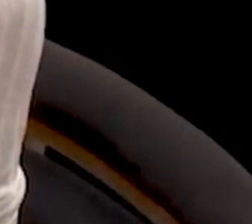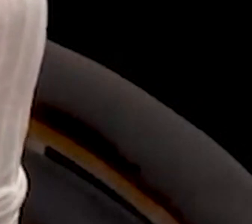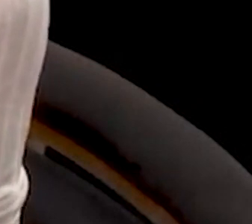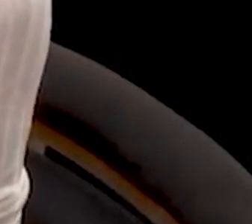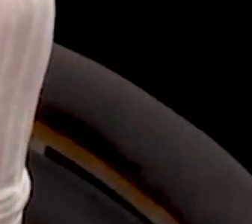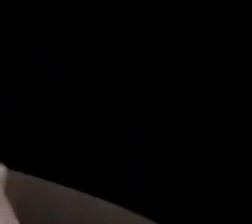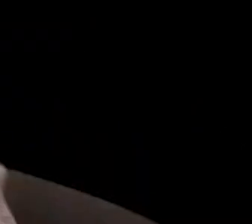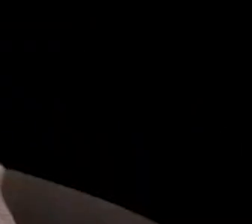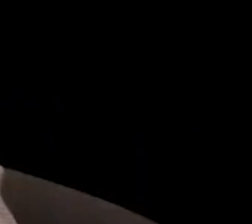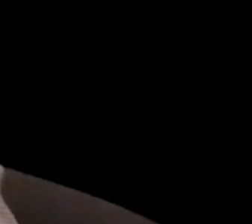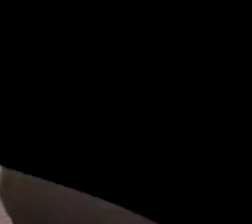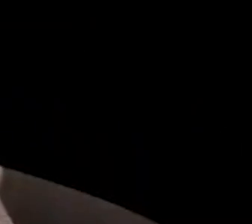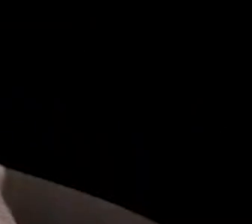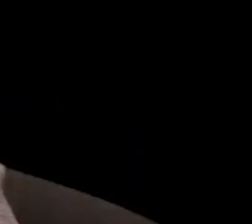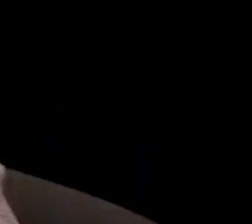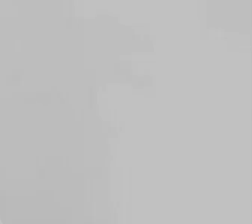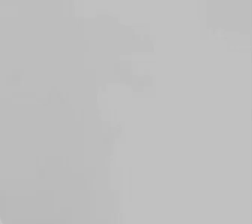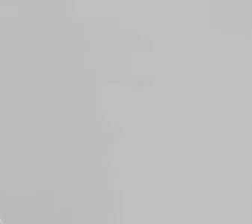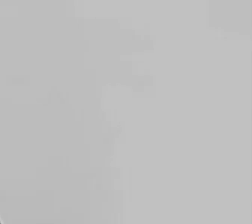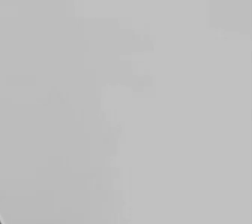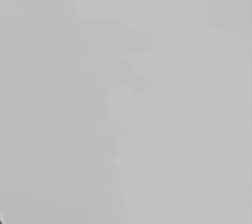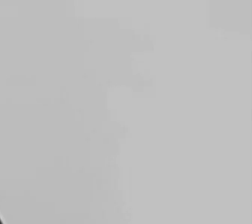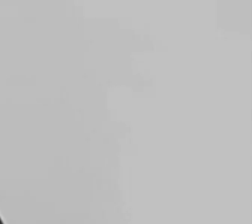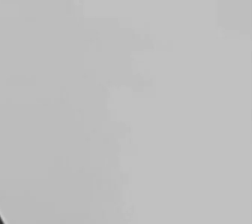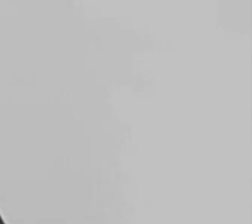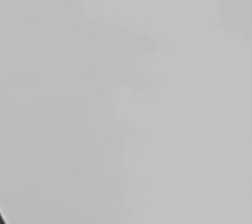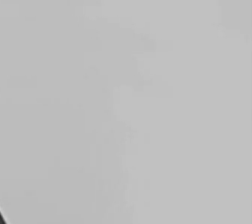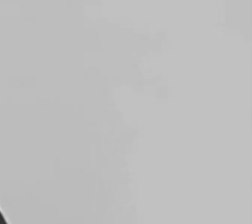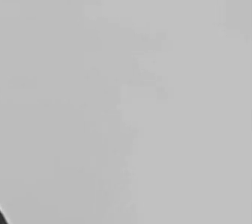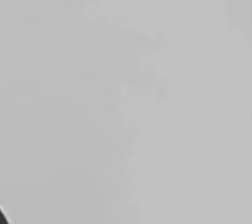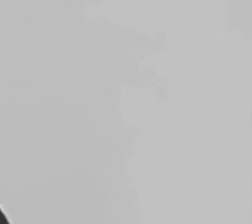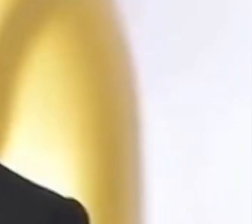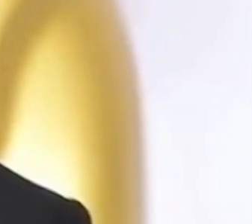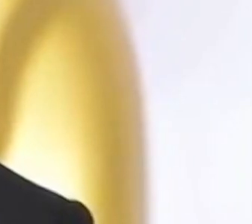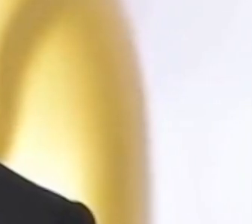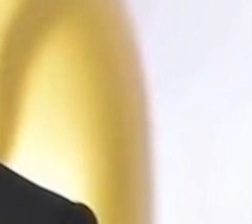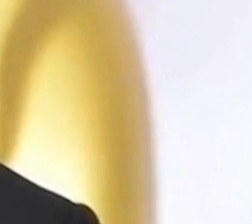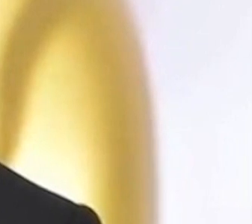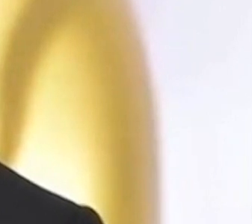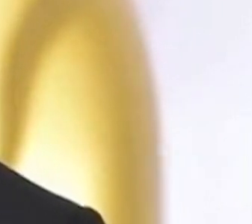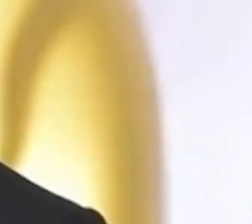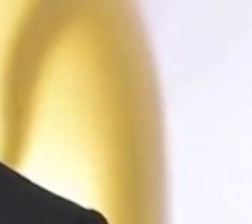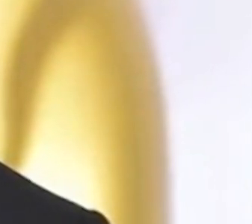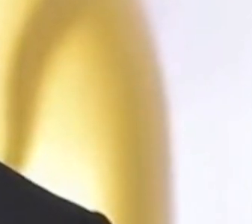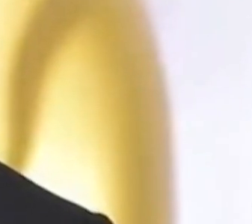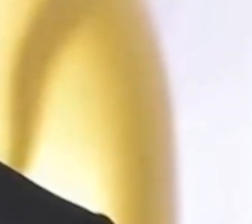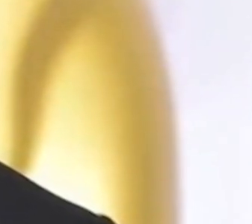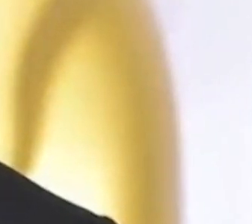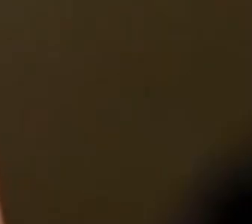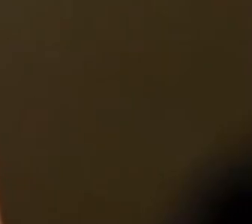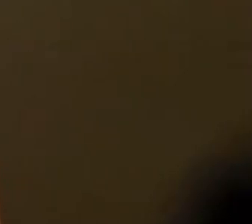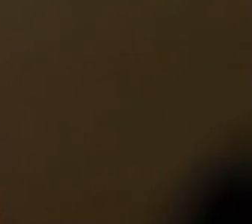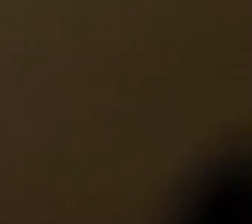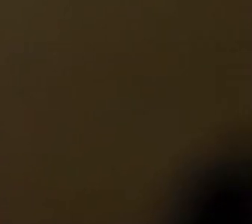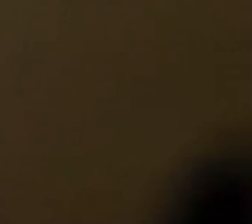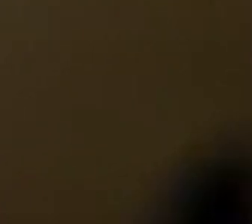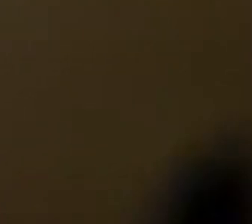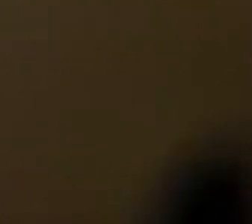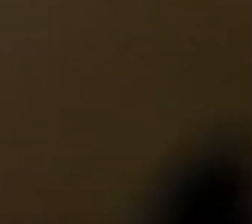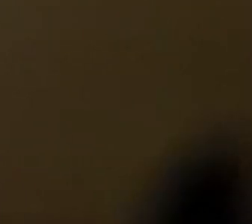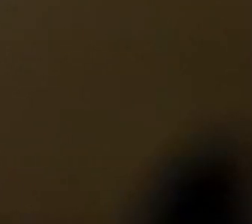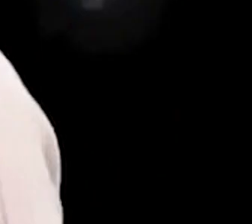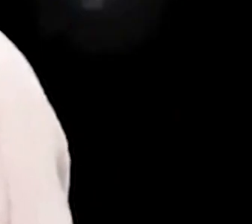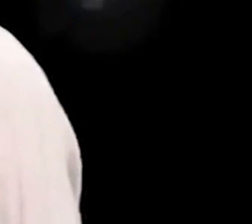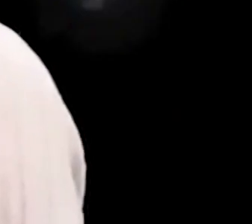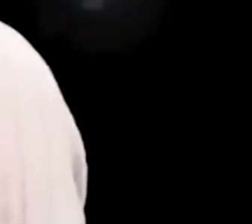coronavirus y cómo afecta a la industria del cine, los rodajes, las proyecciones, el boom de las plataformas digitales. Por